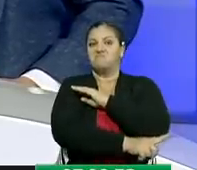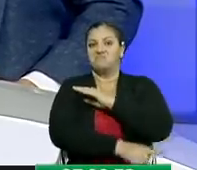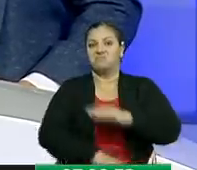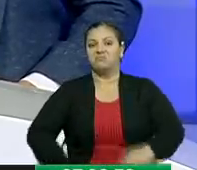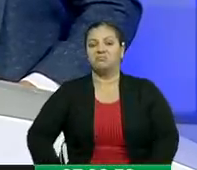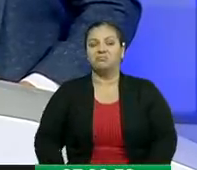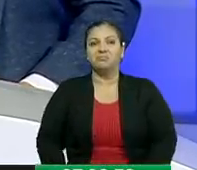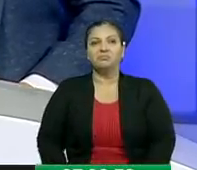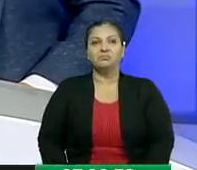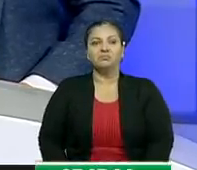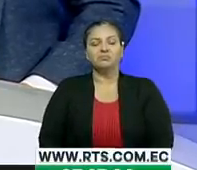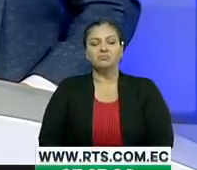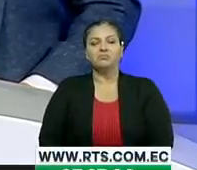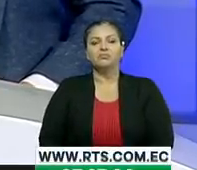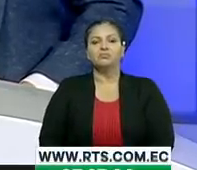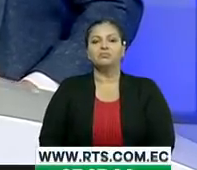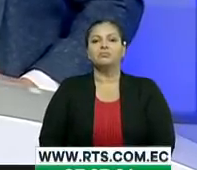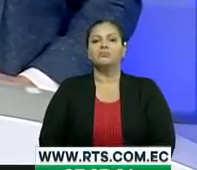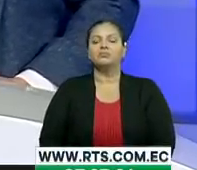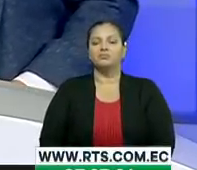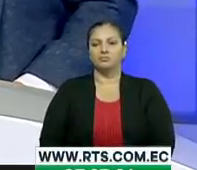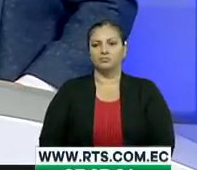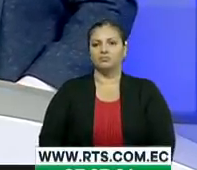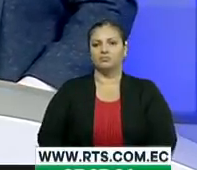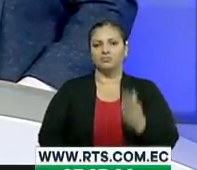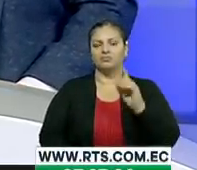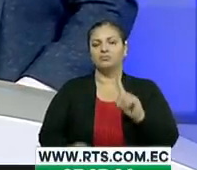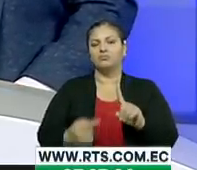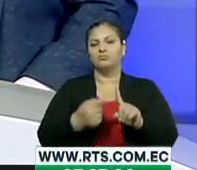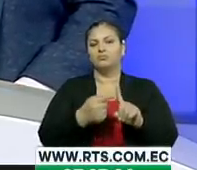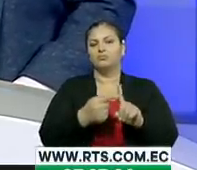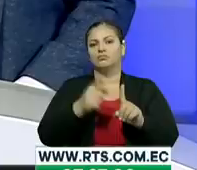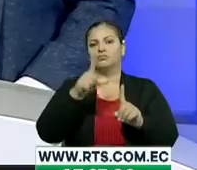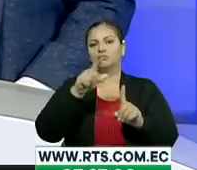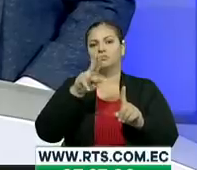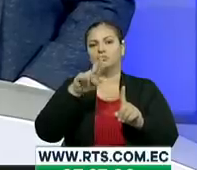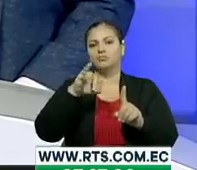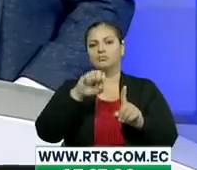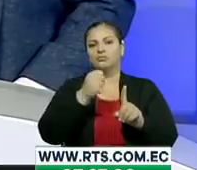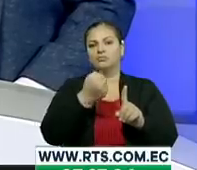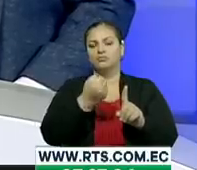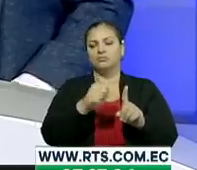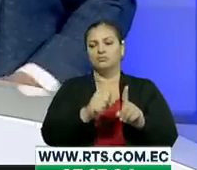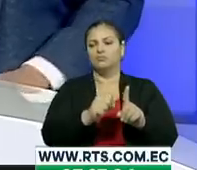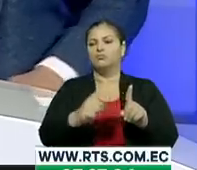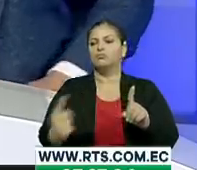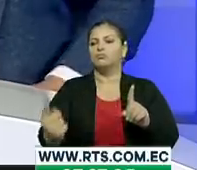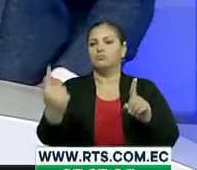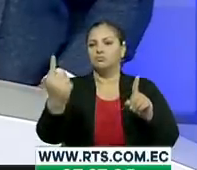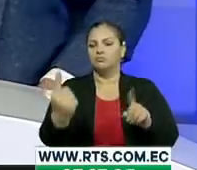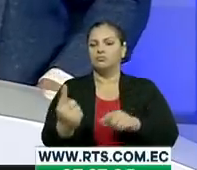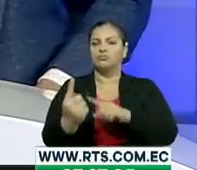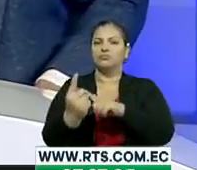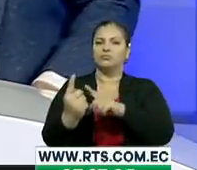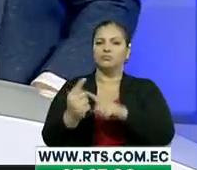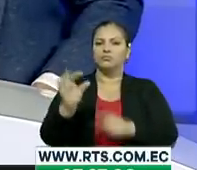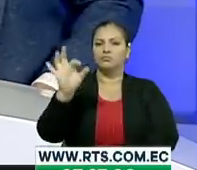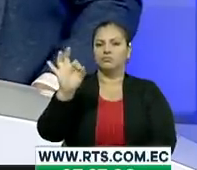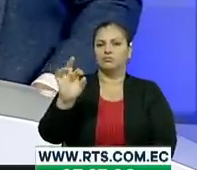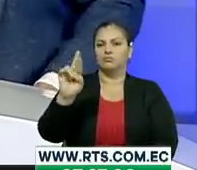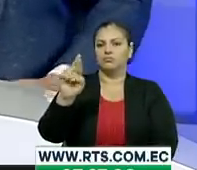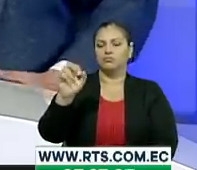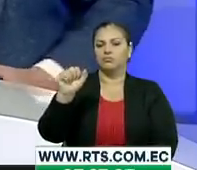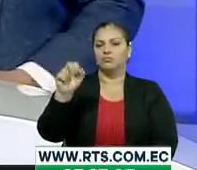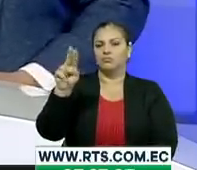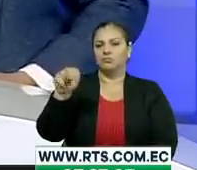contactarnos con nuestra compañera Luisa porque tiene de invitado la grata compañía del doctor Francisco Huertas, que nos va a